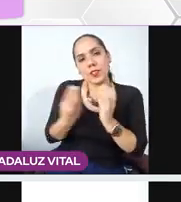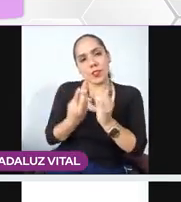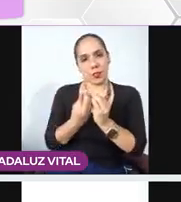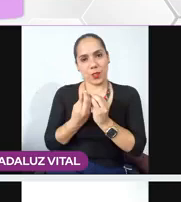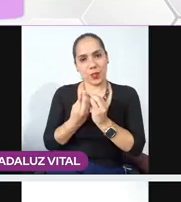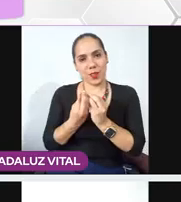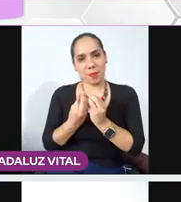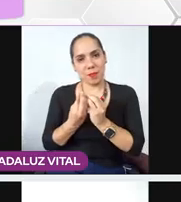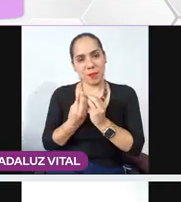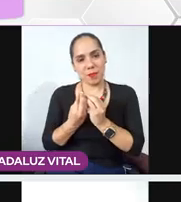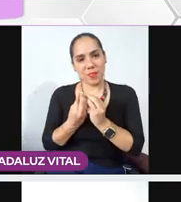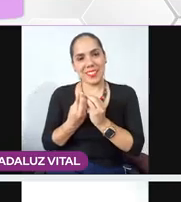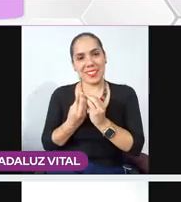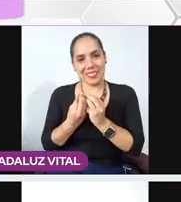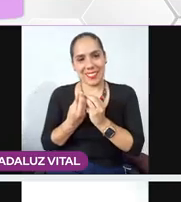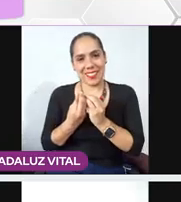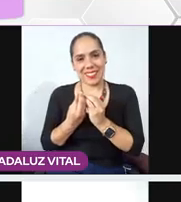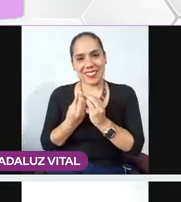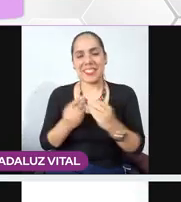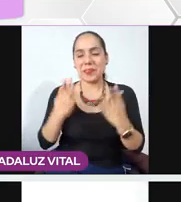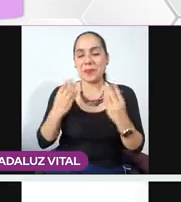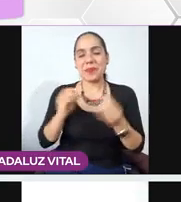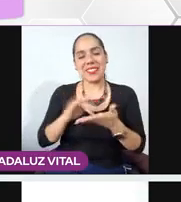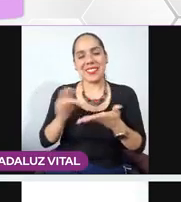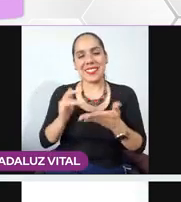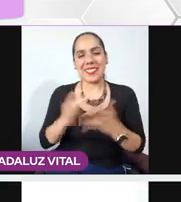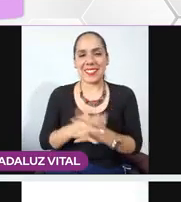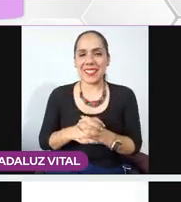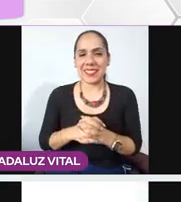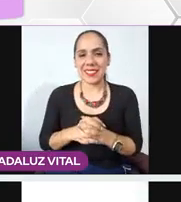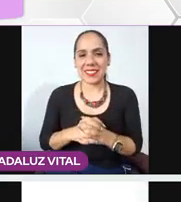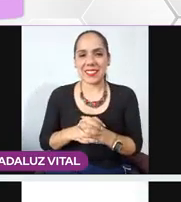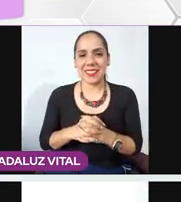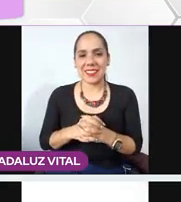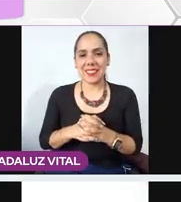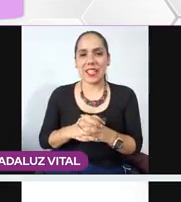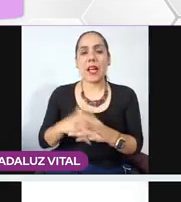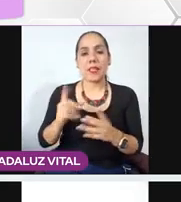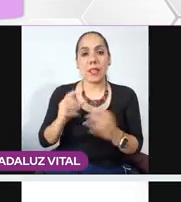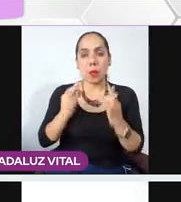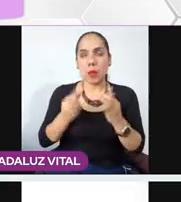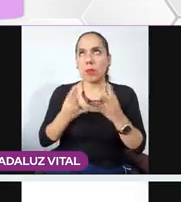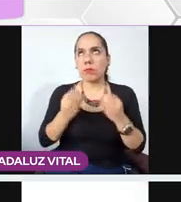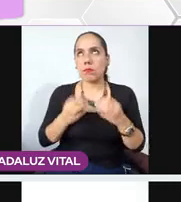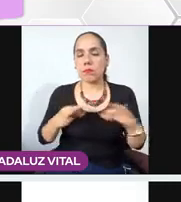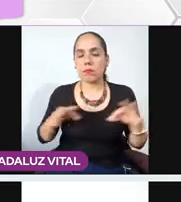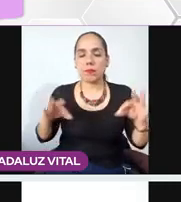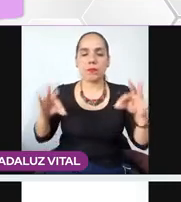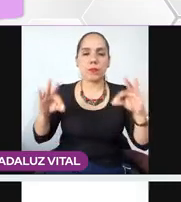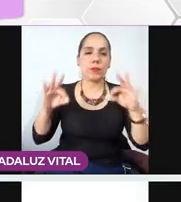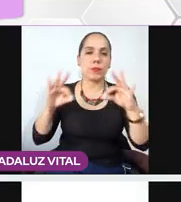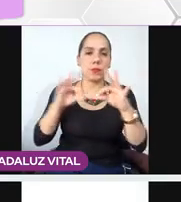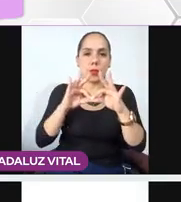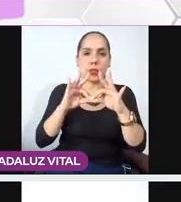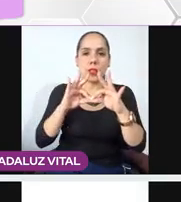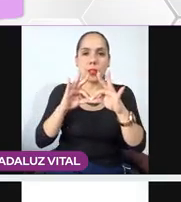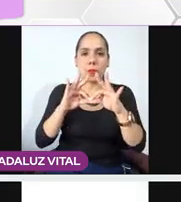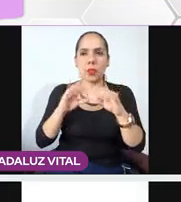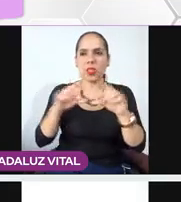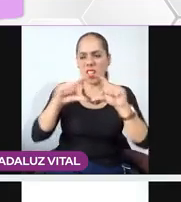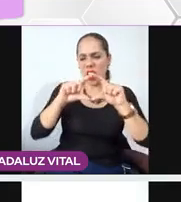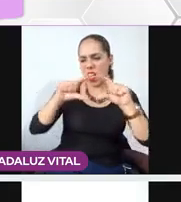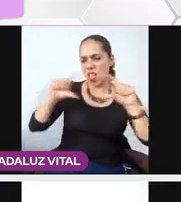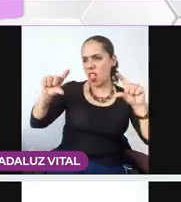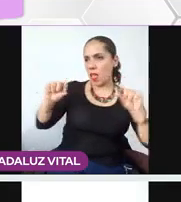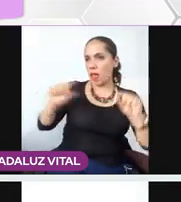Muchas Algo, gracias, Alicia. algo un poquito importante ahorita que hablaba sobre la estigmatización, es